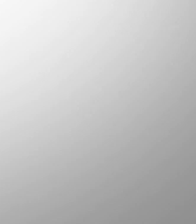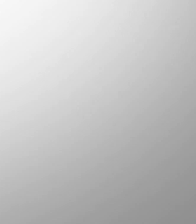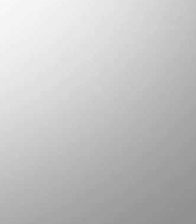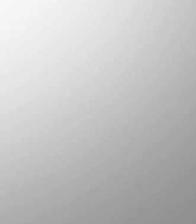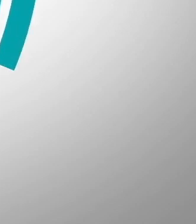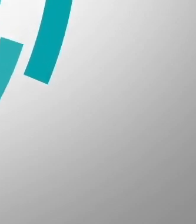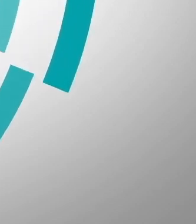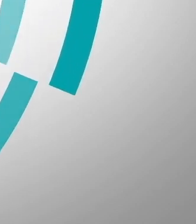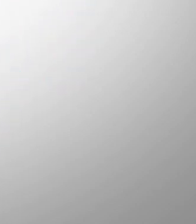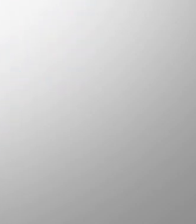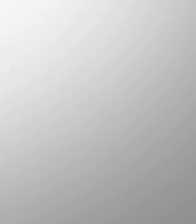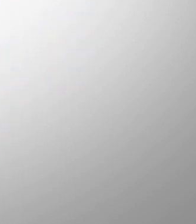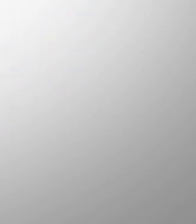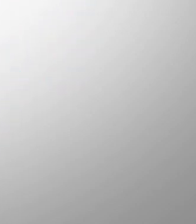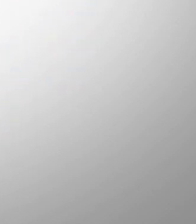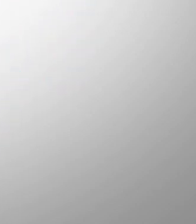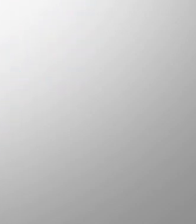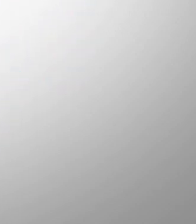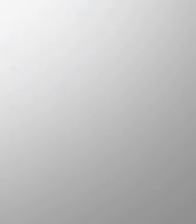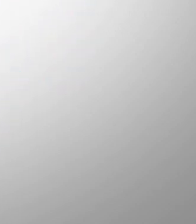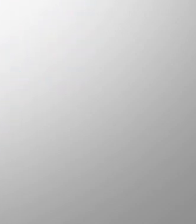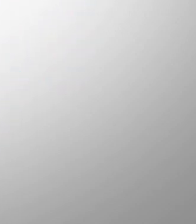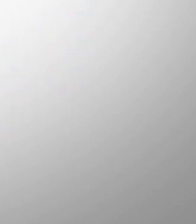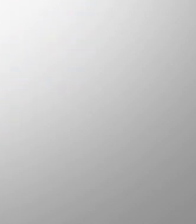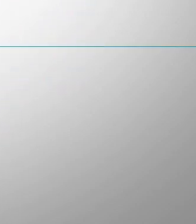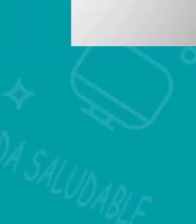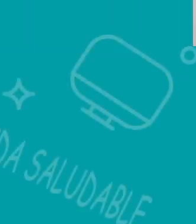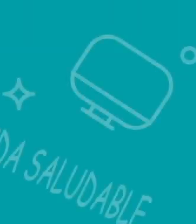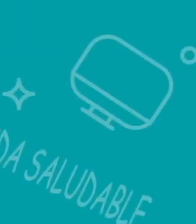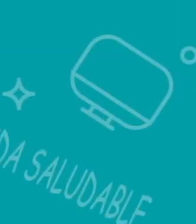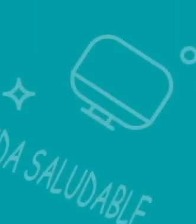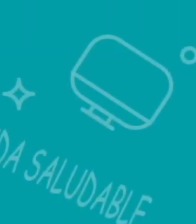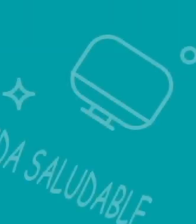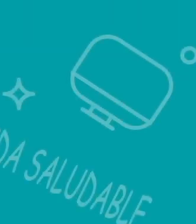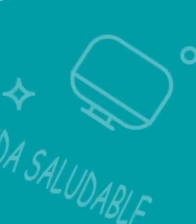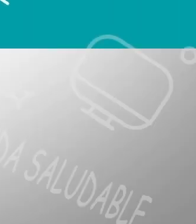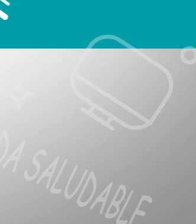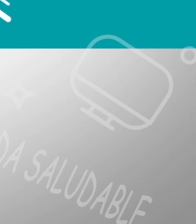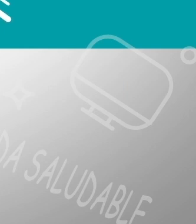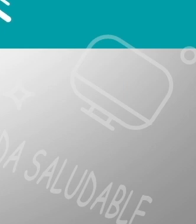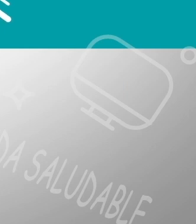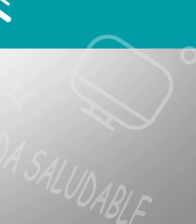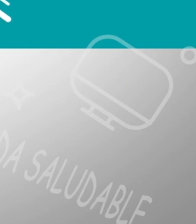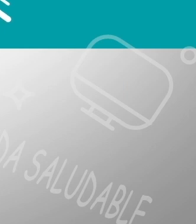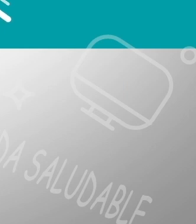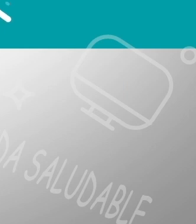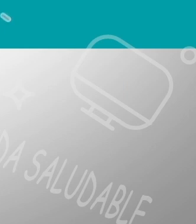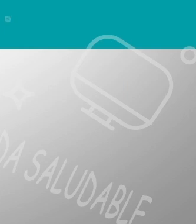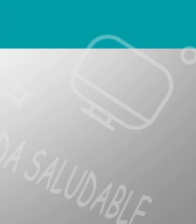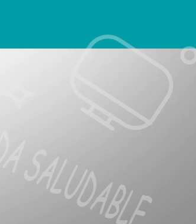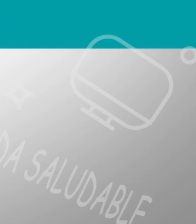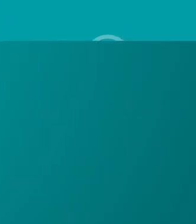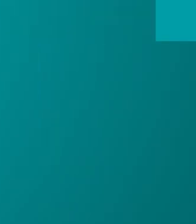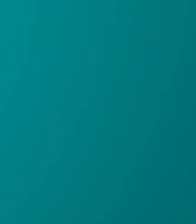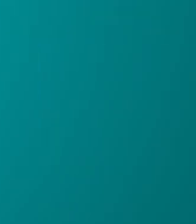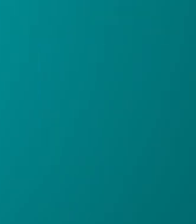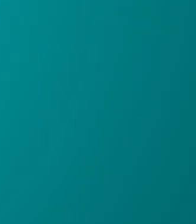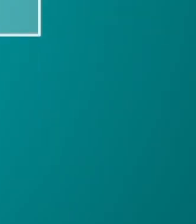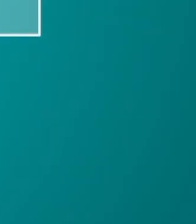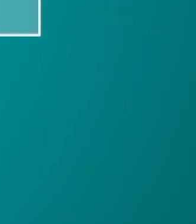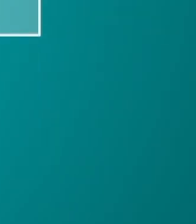Thank you.